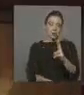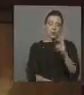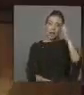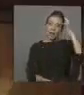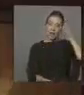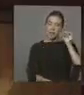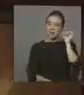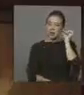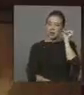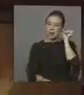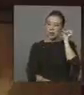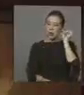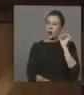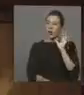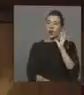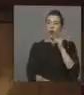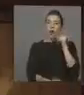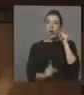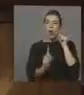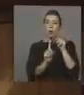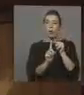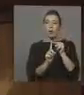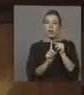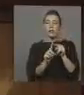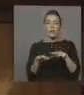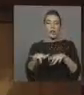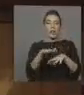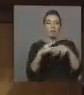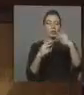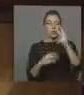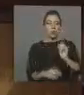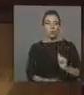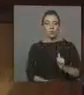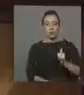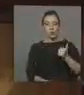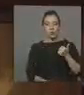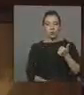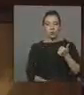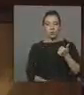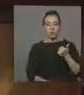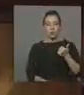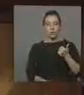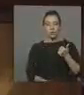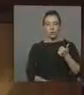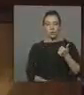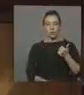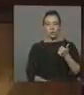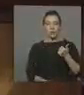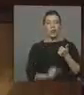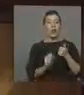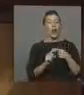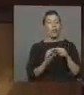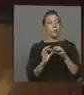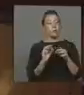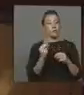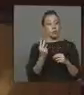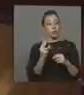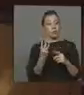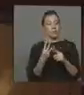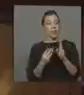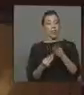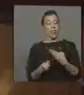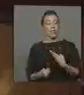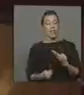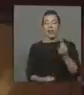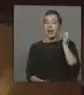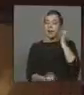de la mujer y no tendrá por finalidad influir en su voluntad. En cuanto a las causales segunda y tercera, se deberá